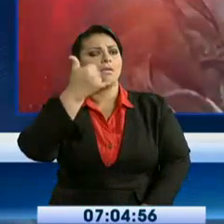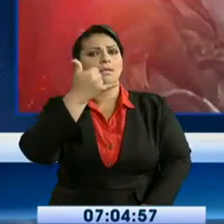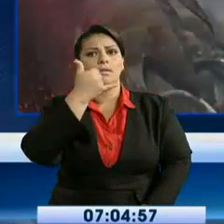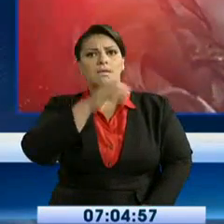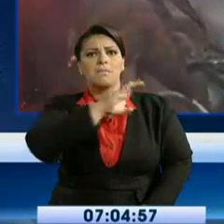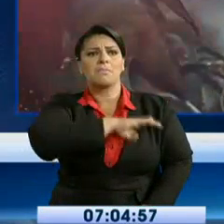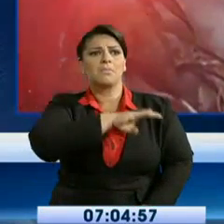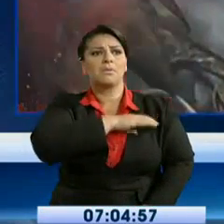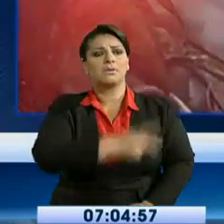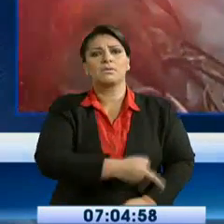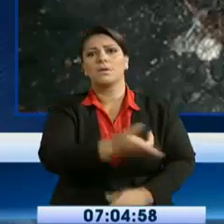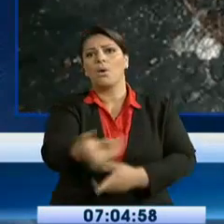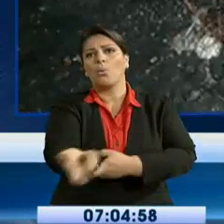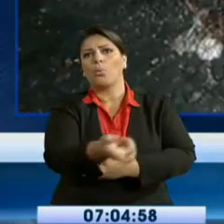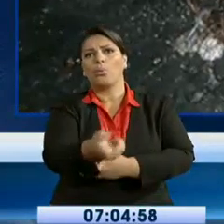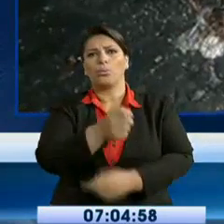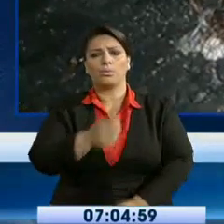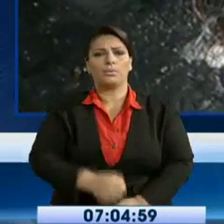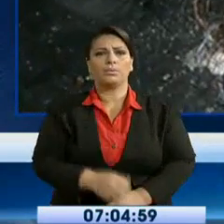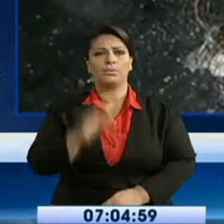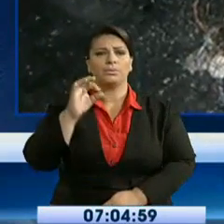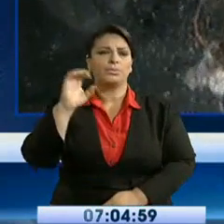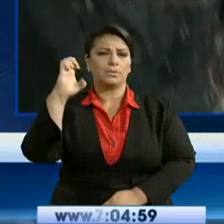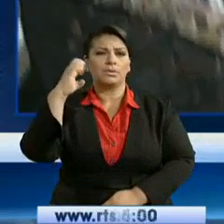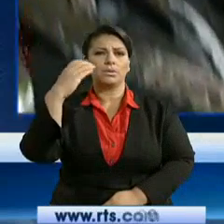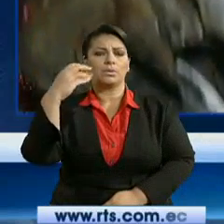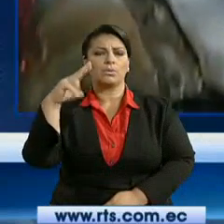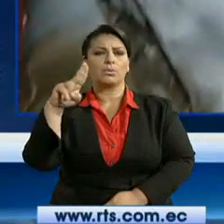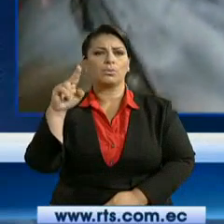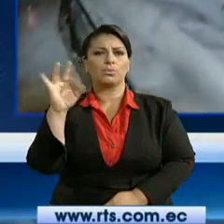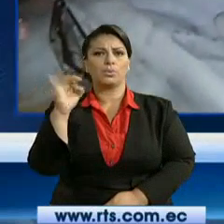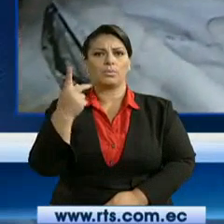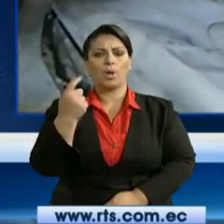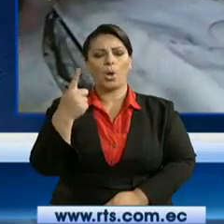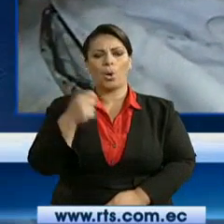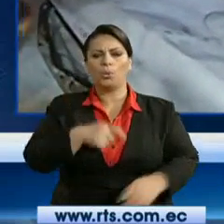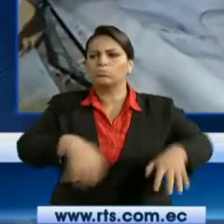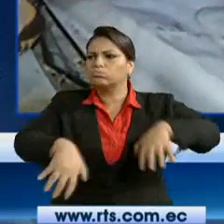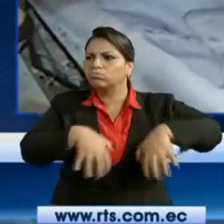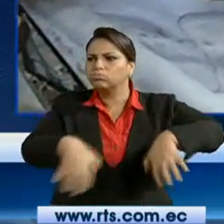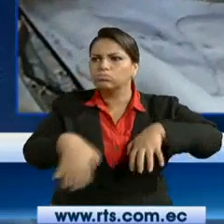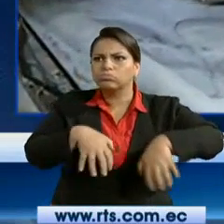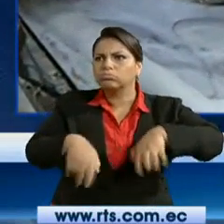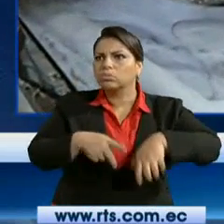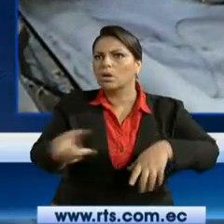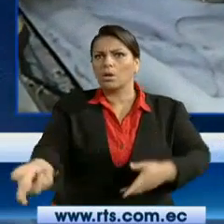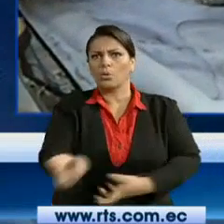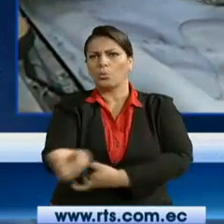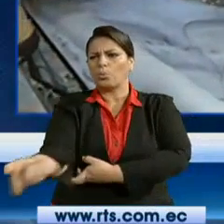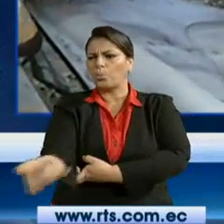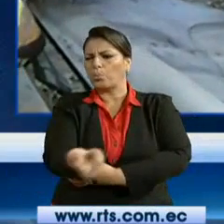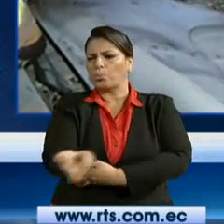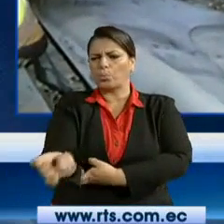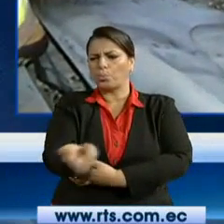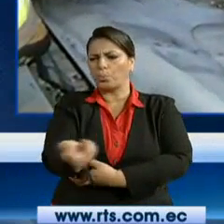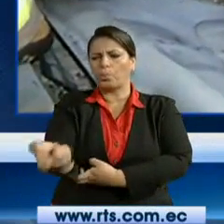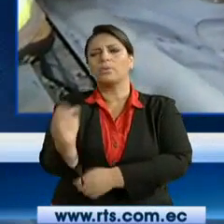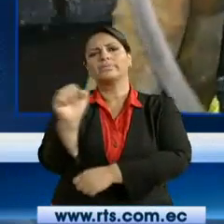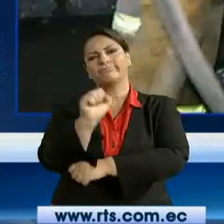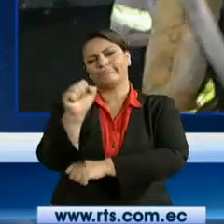Quienes calmaron el flagelo, gracias a Dios, no hubo pérdidas humanas, solo la situación material que ustedes pueden observar con el vehículo.